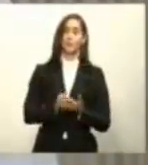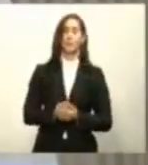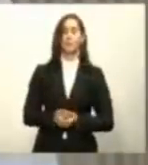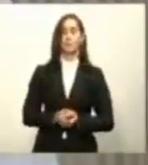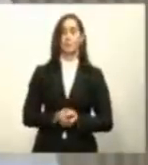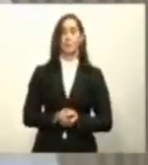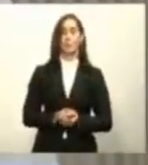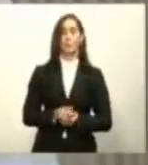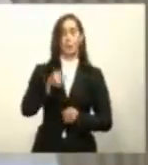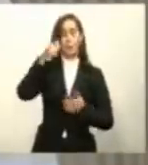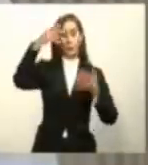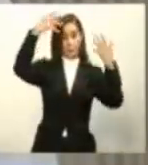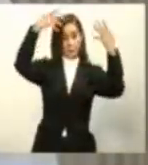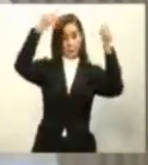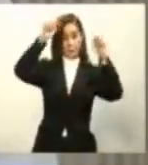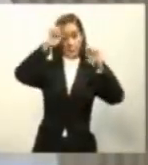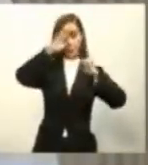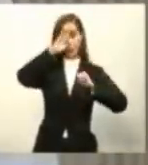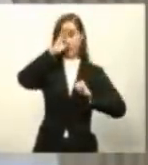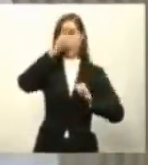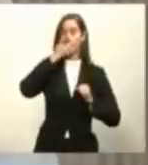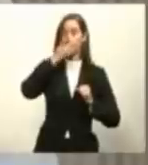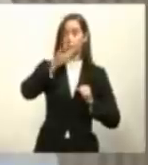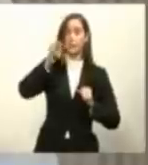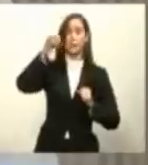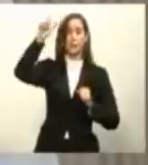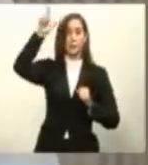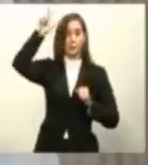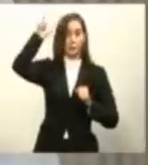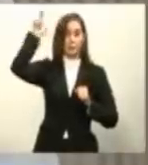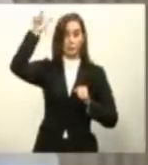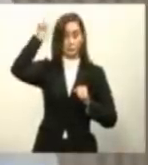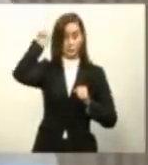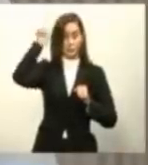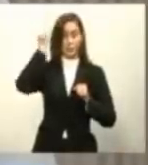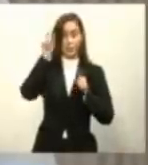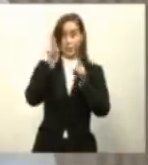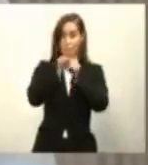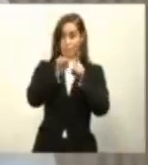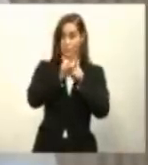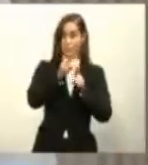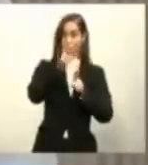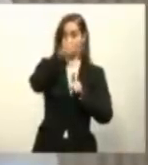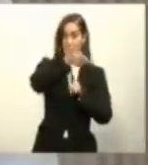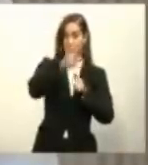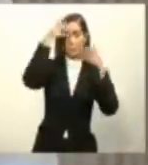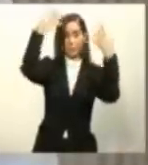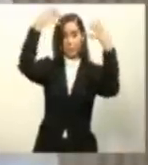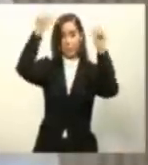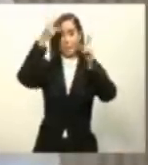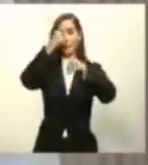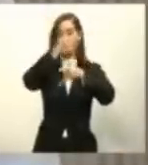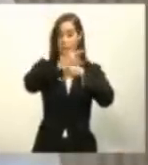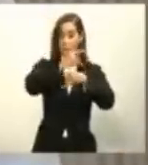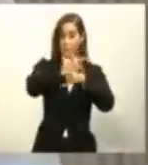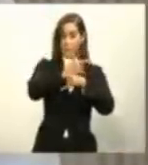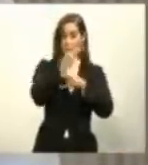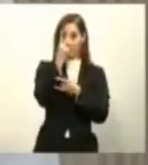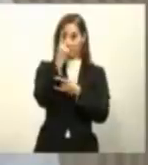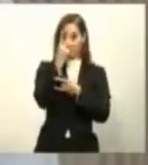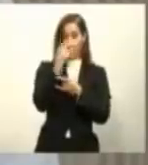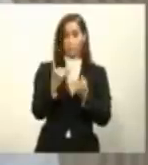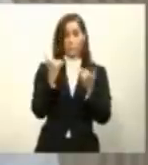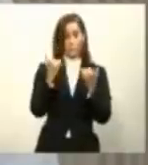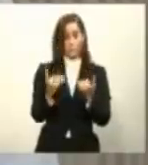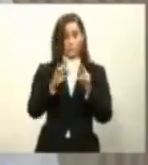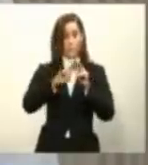presidente de República Dominicana, Luis Abinader, y el presidente de Haití, Jovenel Moïse,